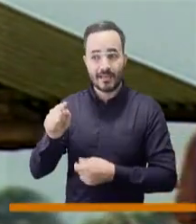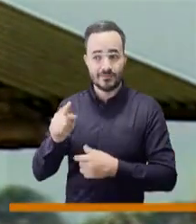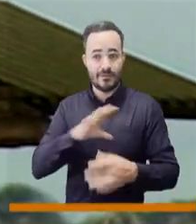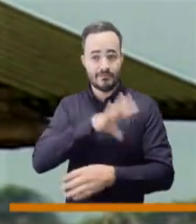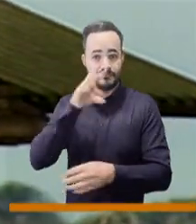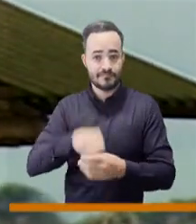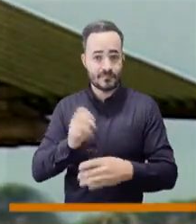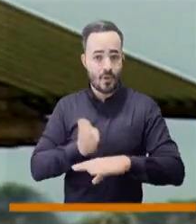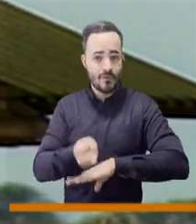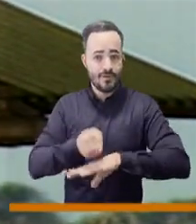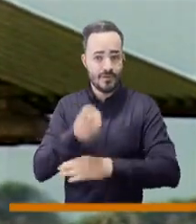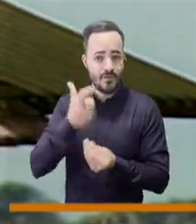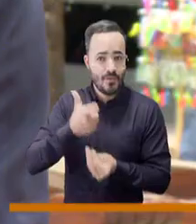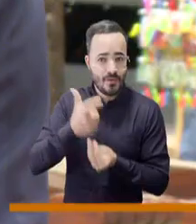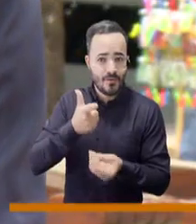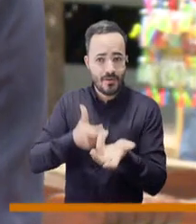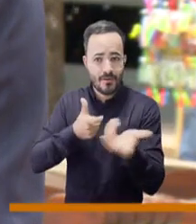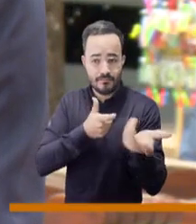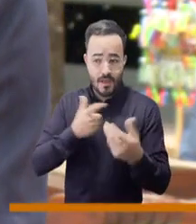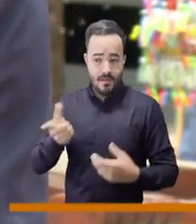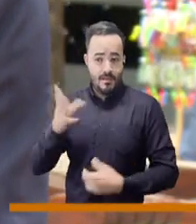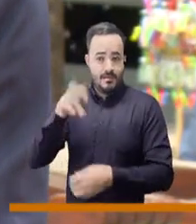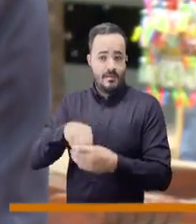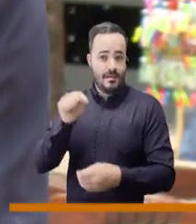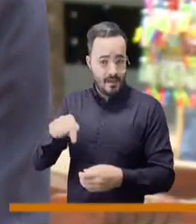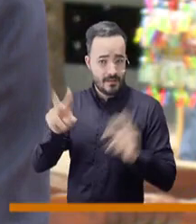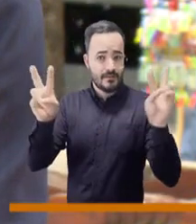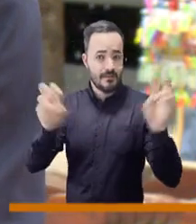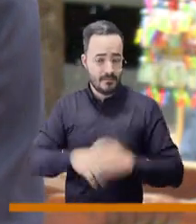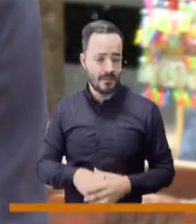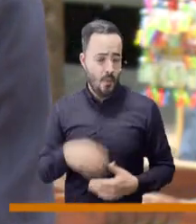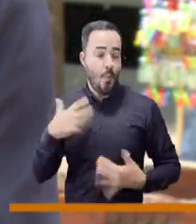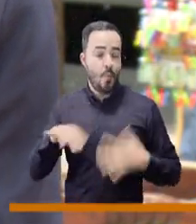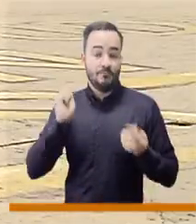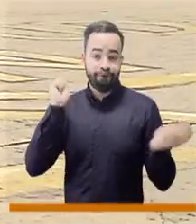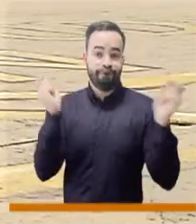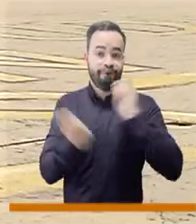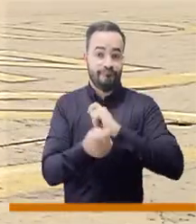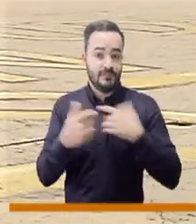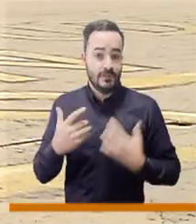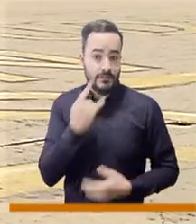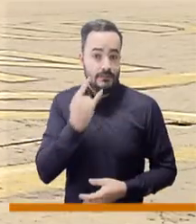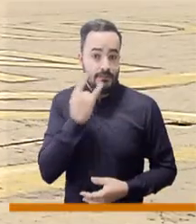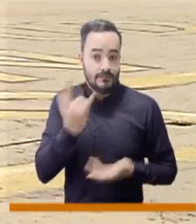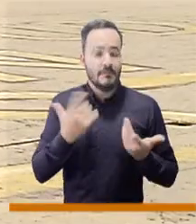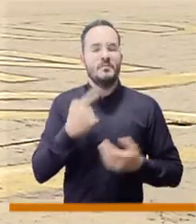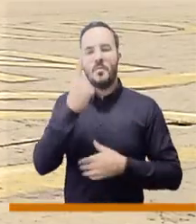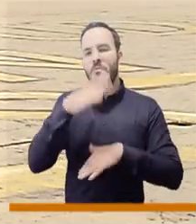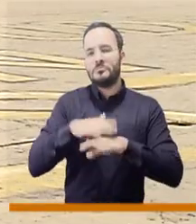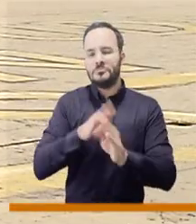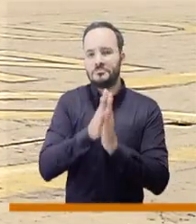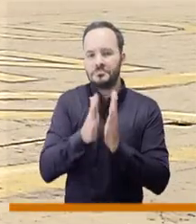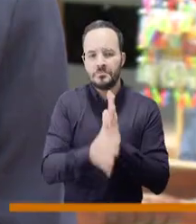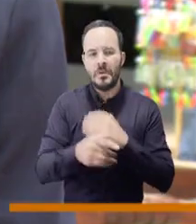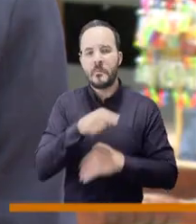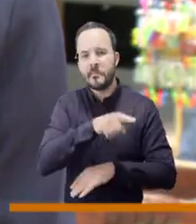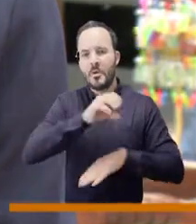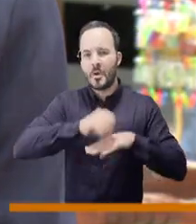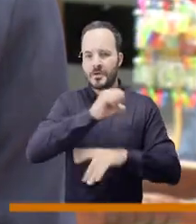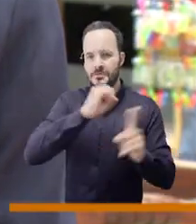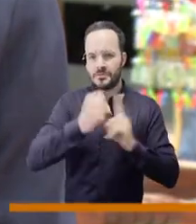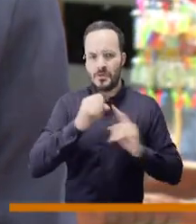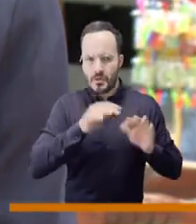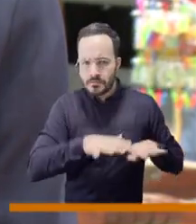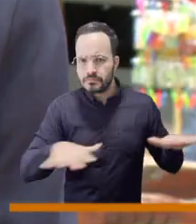del conflicto armado. Eso es un cambio interesante, es también reconocer las luchas de incluso